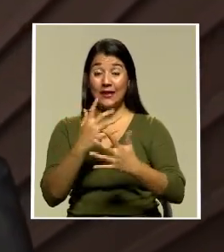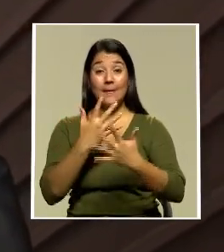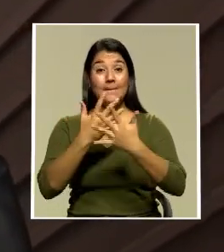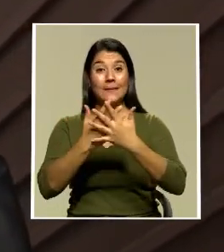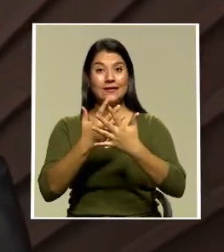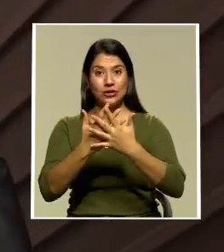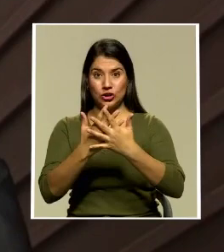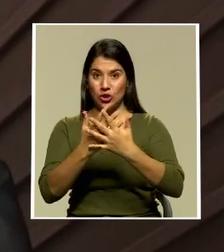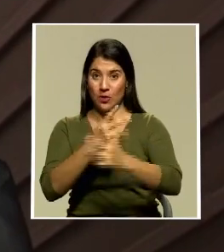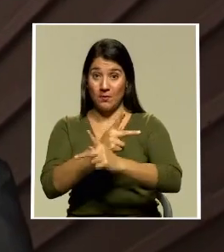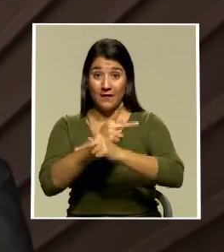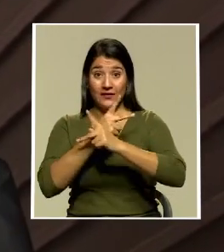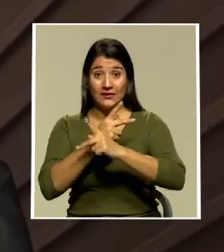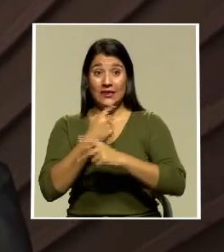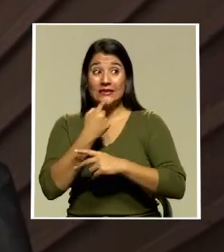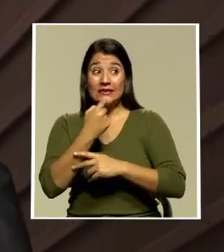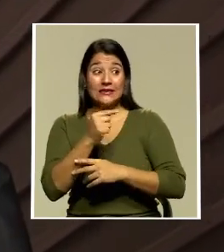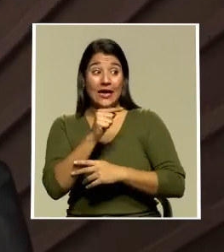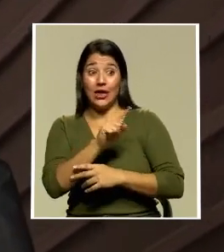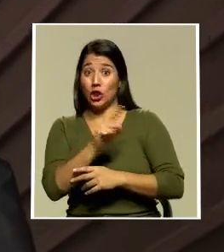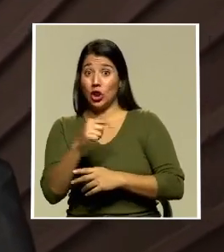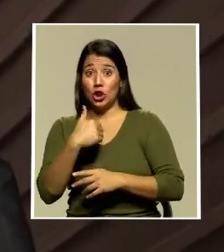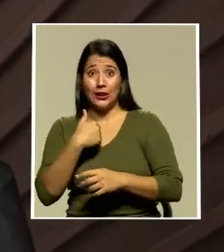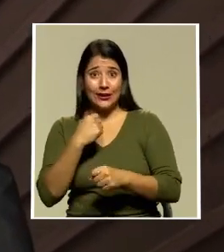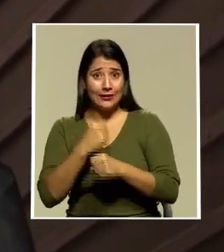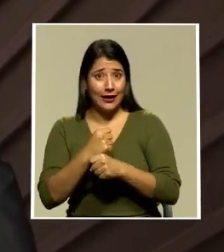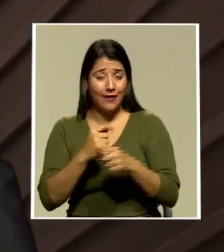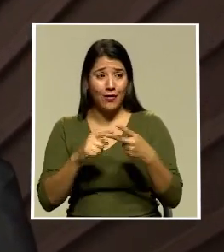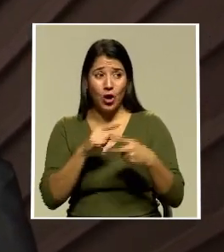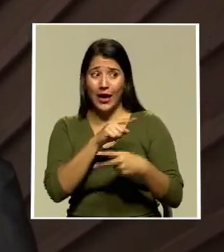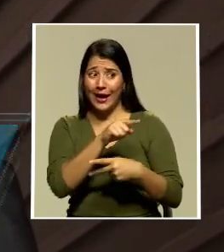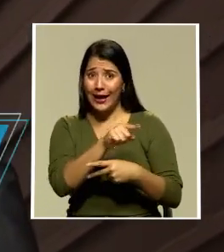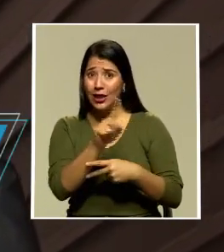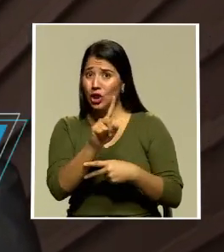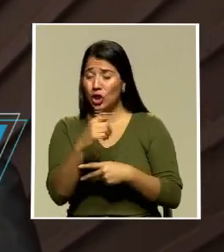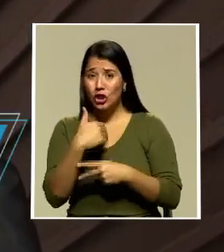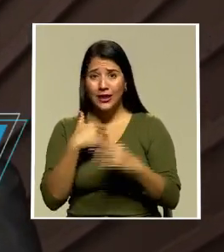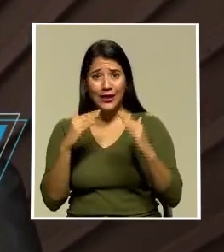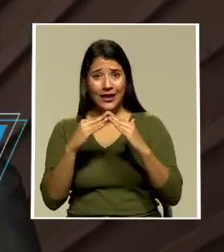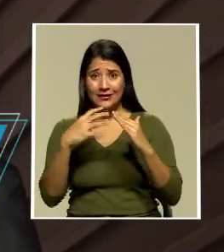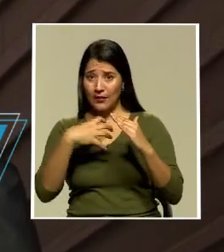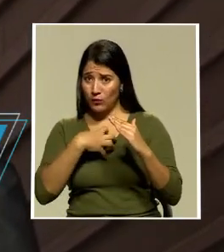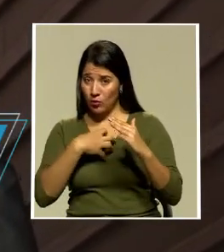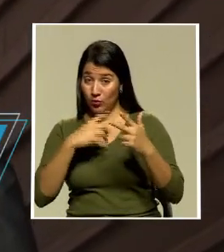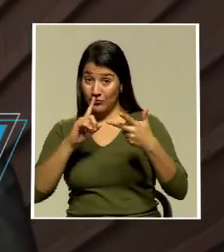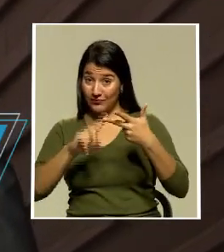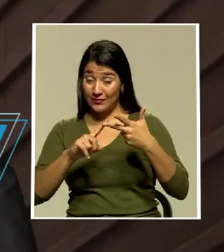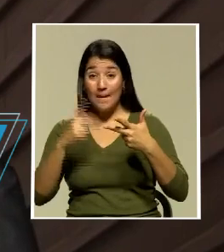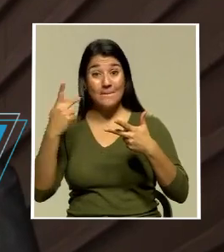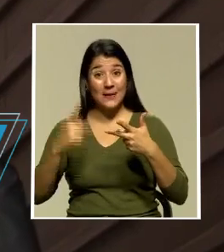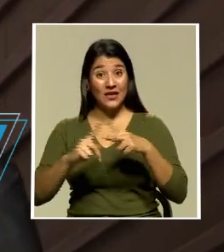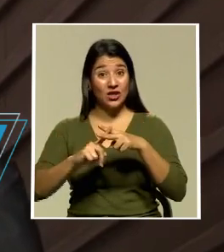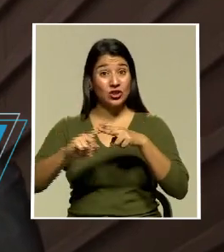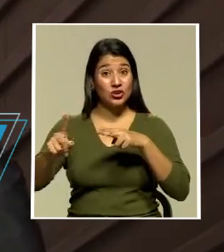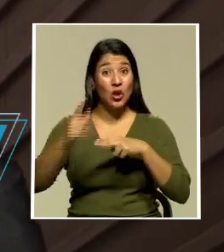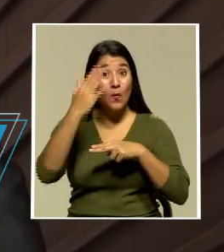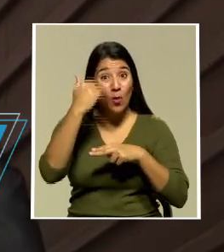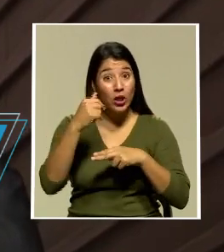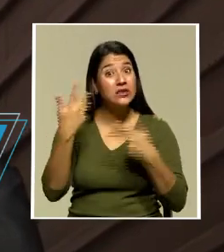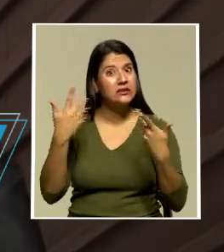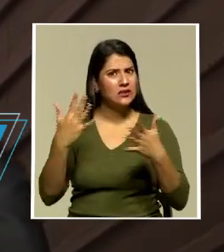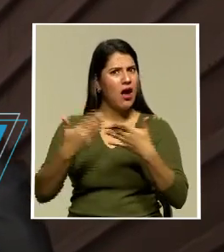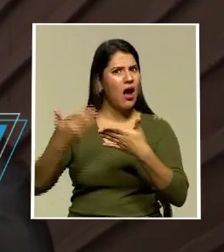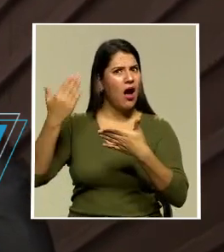tiene arraigos, que no hay arraigo laboral, que no hay arraigo domiciliar, que hay peligro de fuga por la situación que se dio de haber salido del país